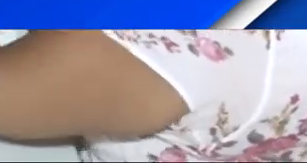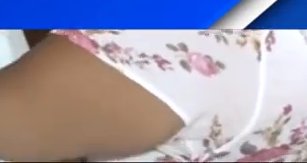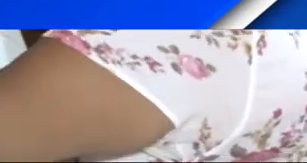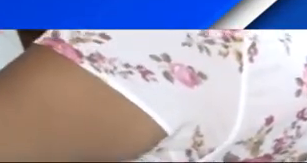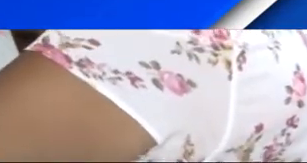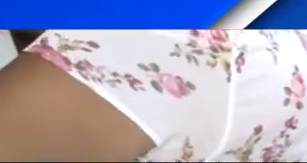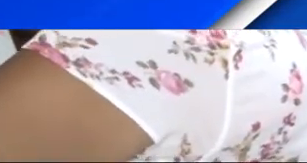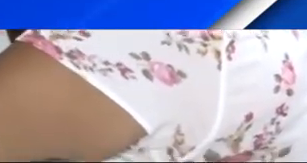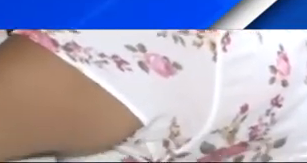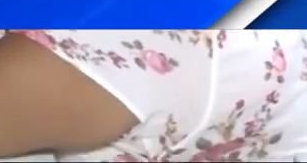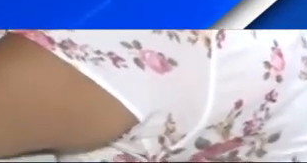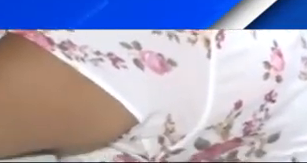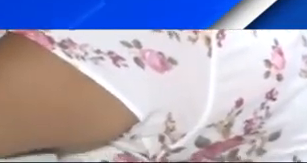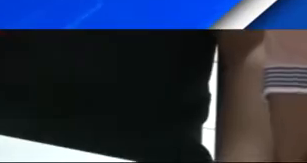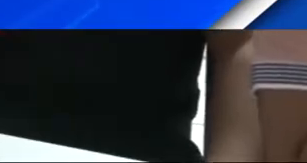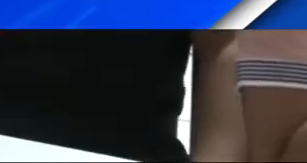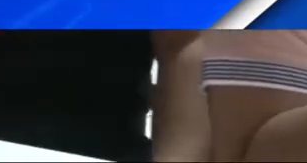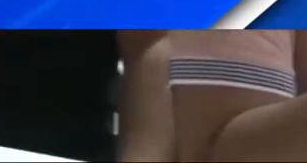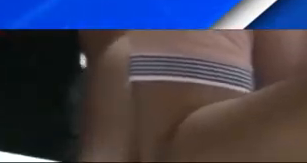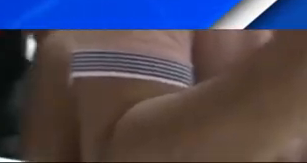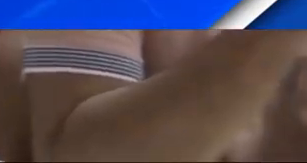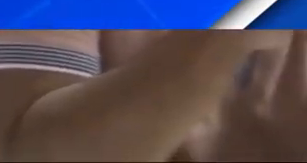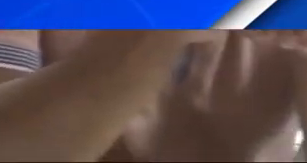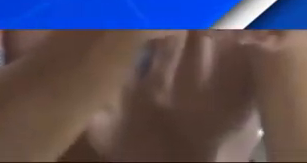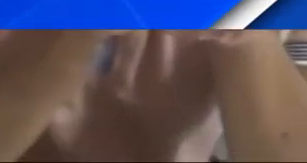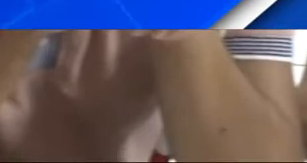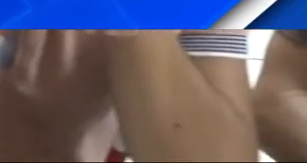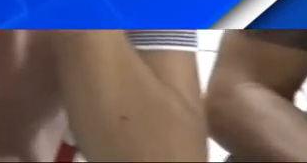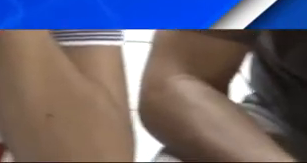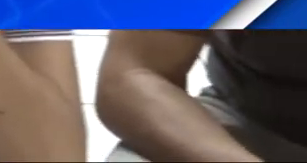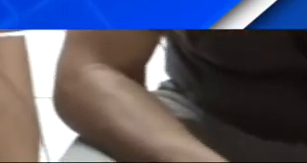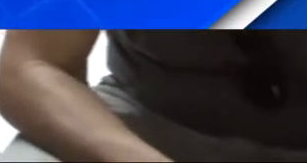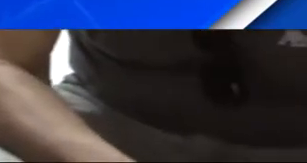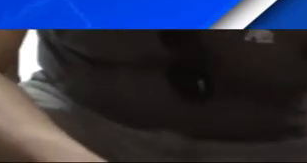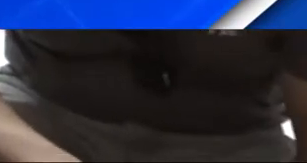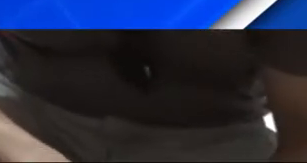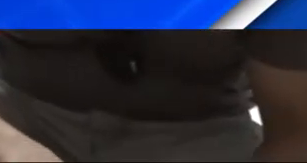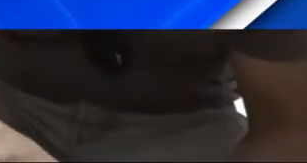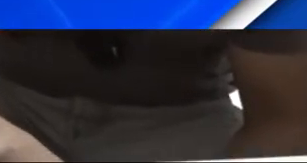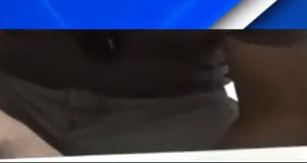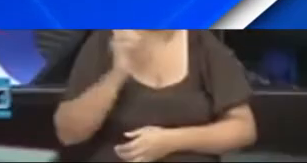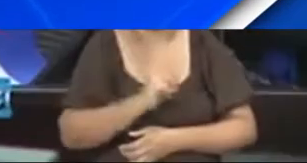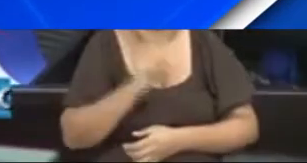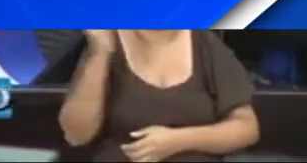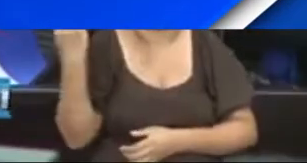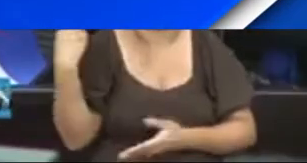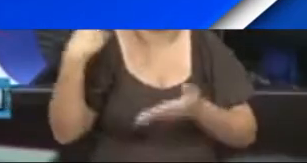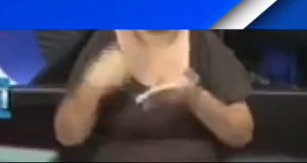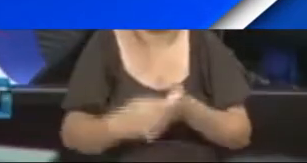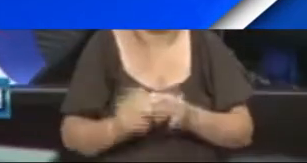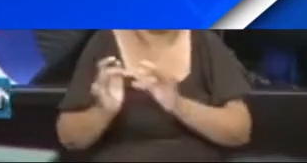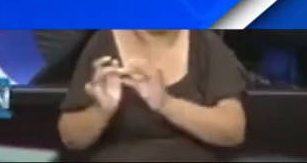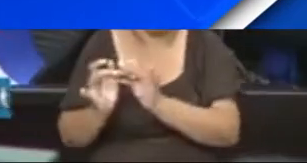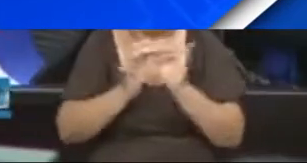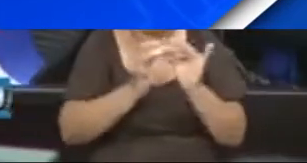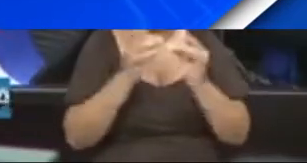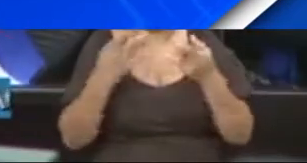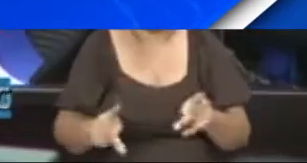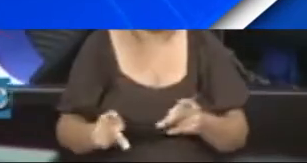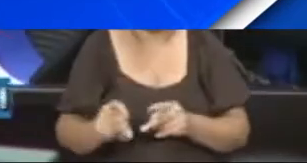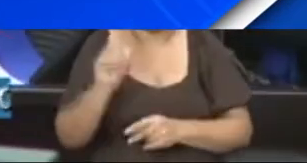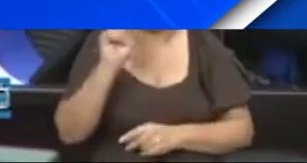a estudiantes sordos en su idioma. Más de 100 docentes de educación inicial, educación especial,